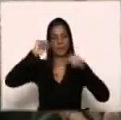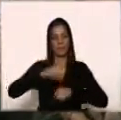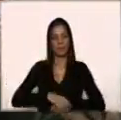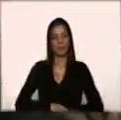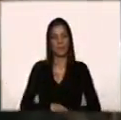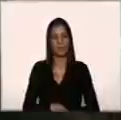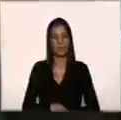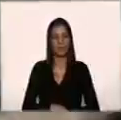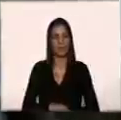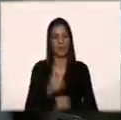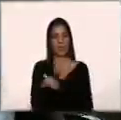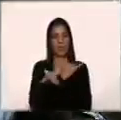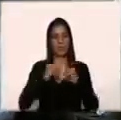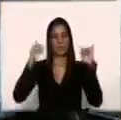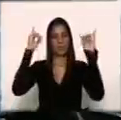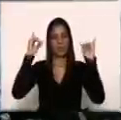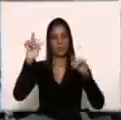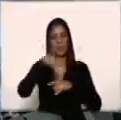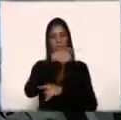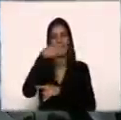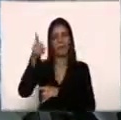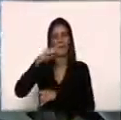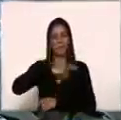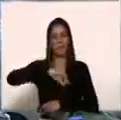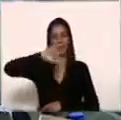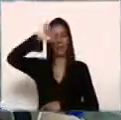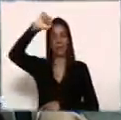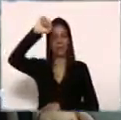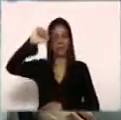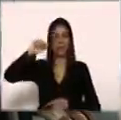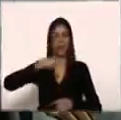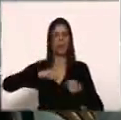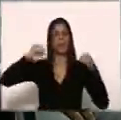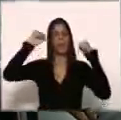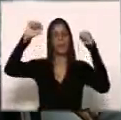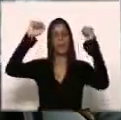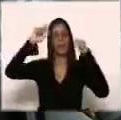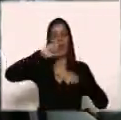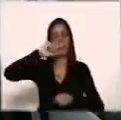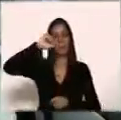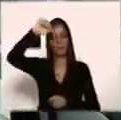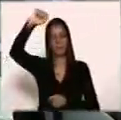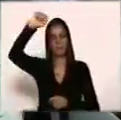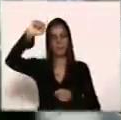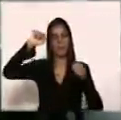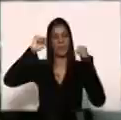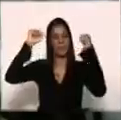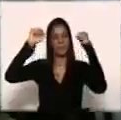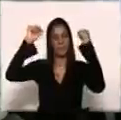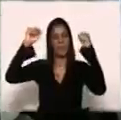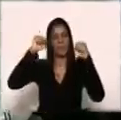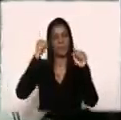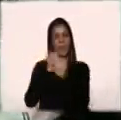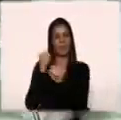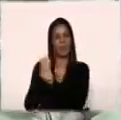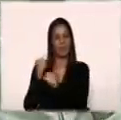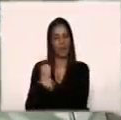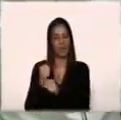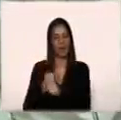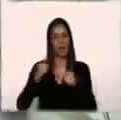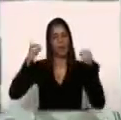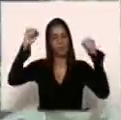¡Independencia y patria socialista! ¡Viva Maduro! ¡Viva la clase obrera! ¡Viva los